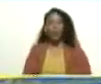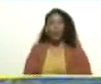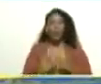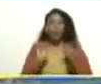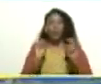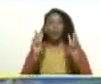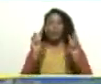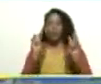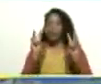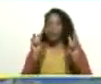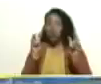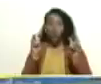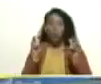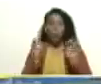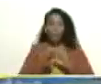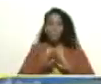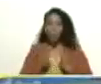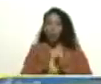multipolar